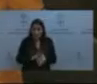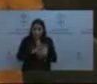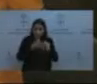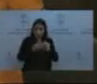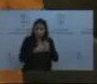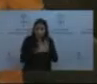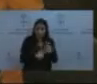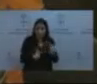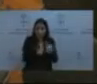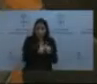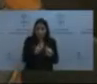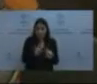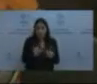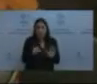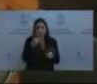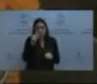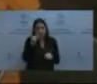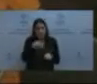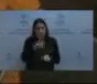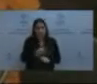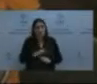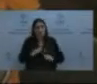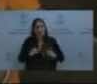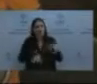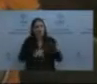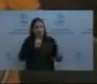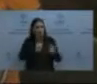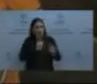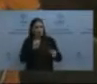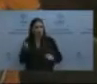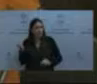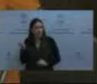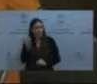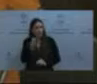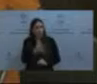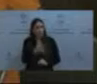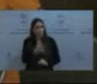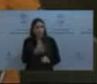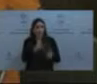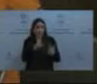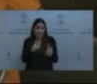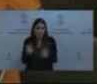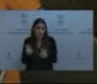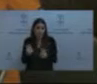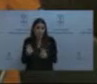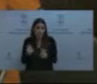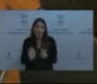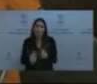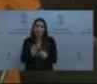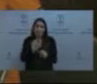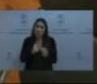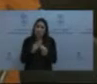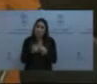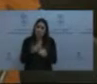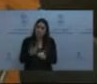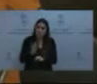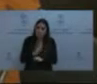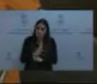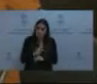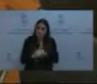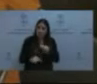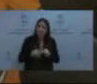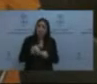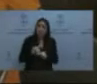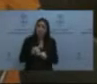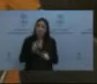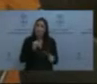dependencia. Creo que este Parlamento ha discutido en diferentes ocasiones sobre esta cuestión, primero con una moción y después